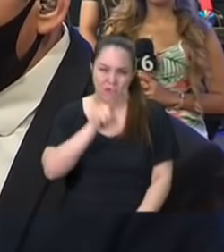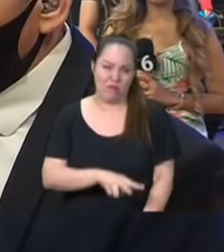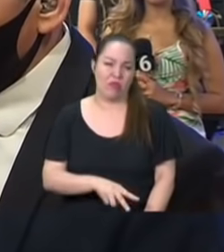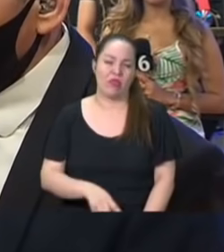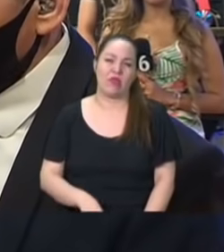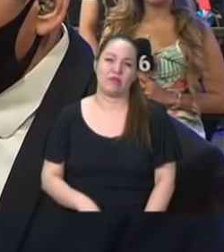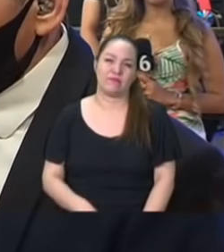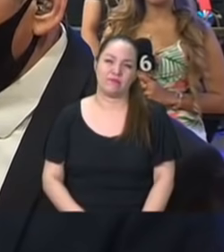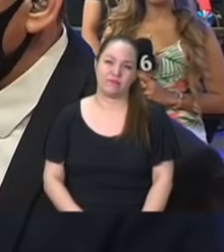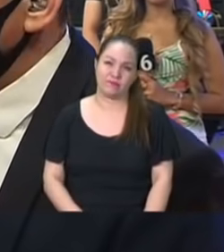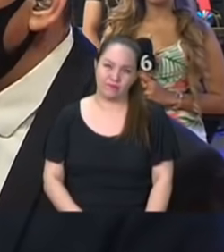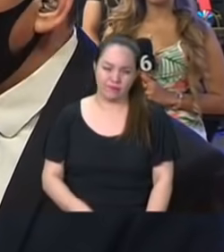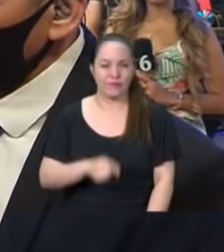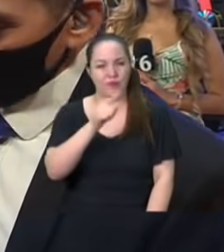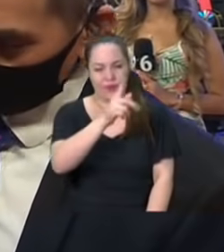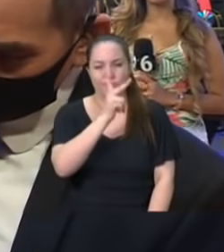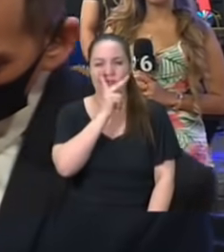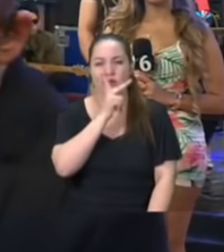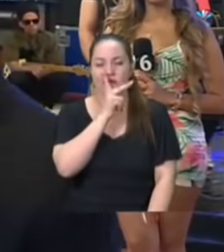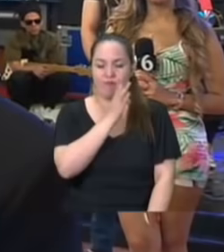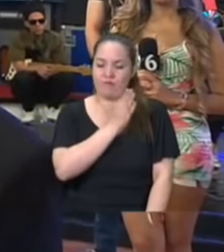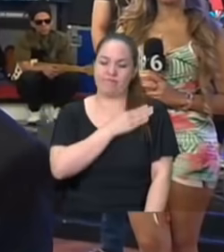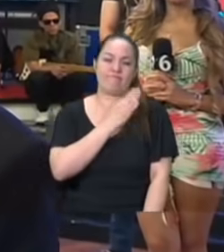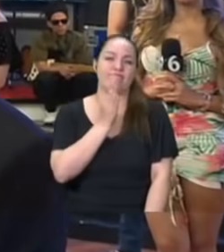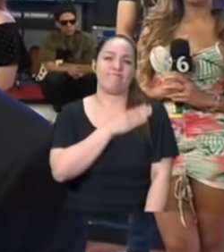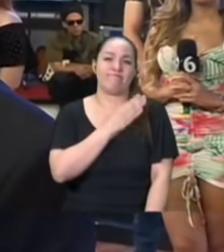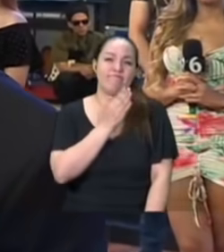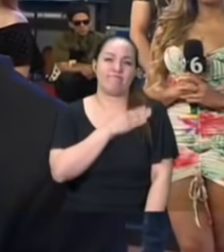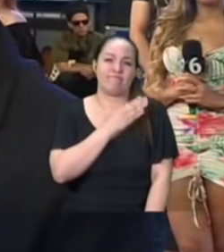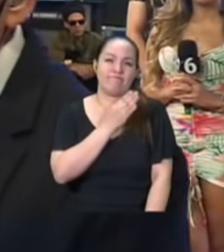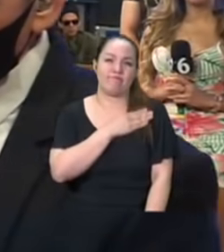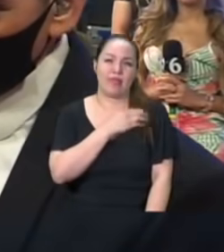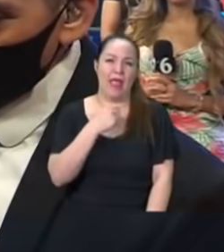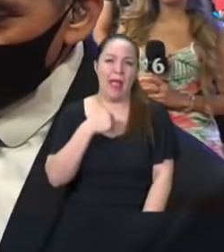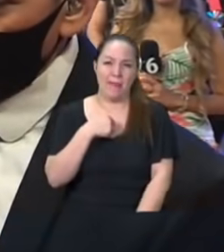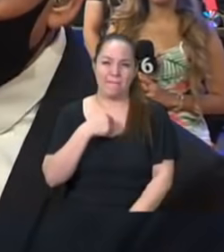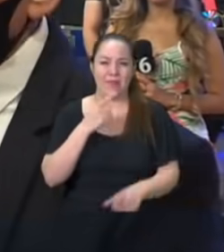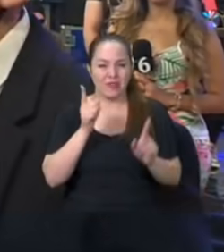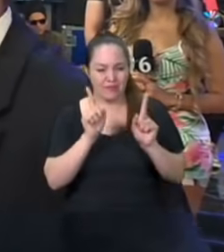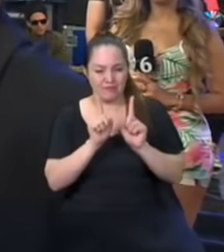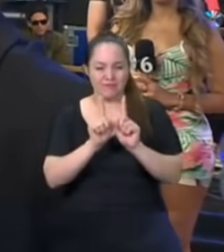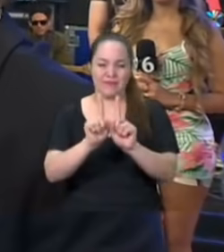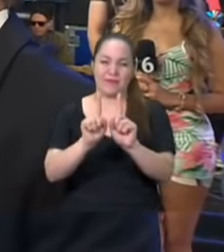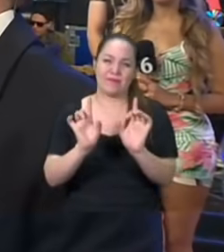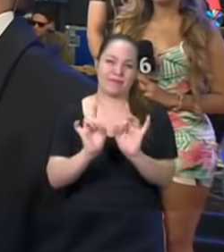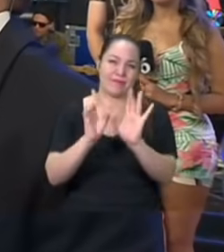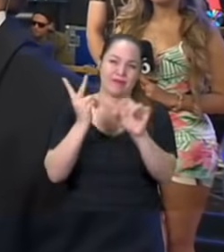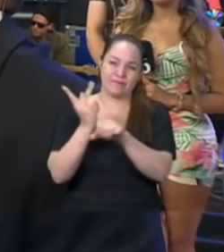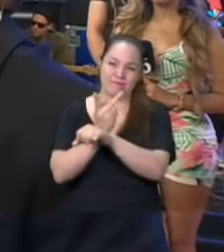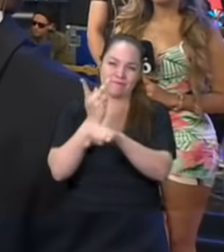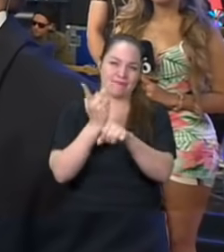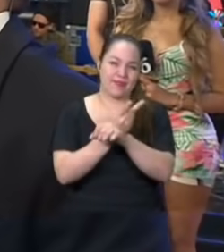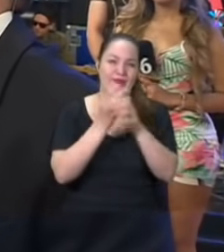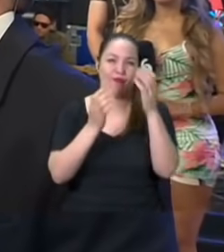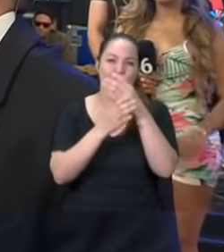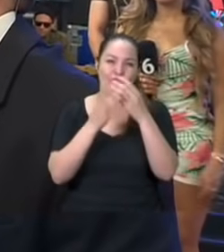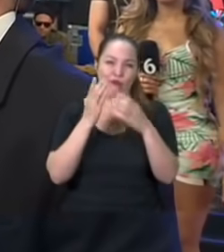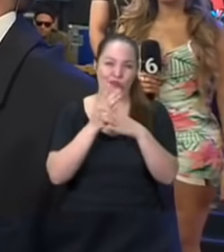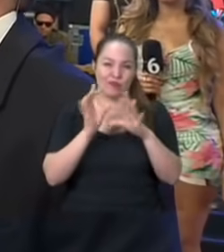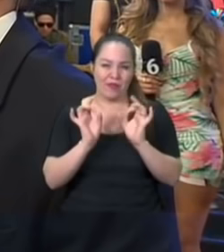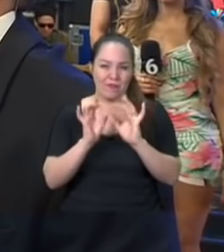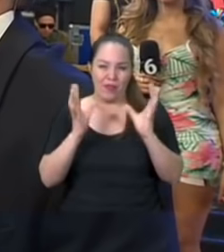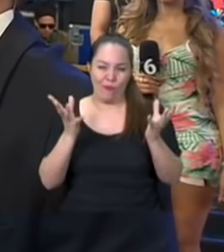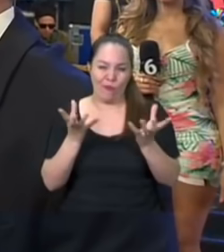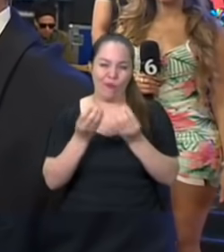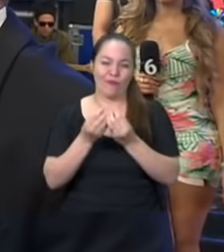No, no soy. Lo quiero como un padre. Hemos pasado muchas cosas juntos, por eso... Digo yo... Todo